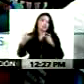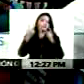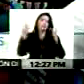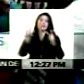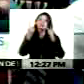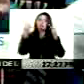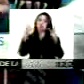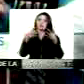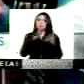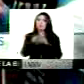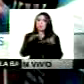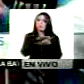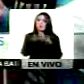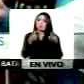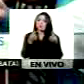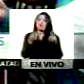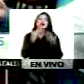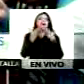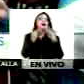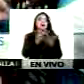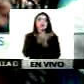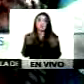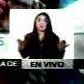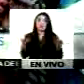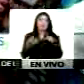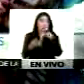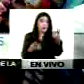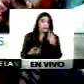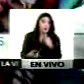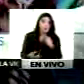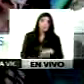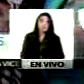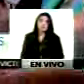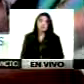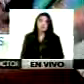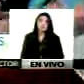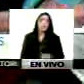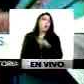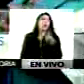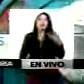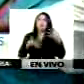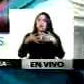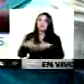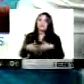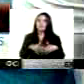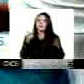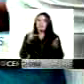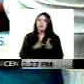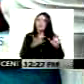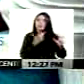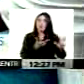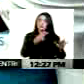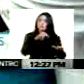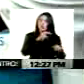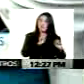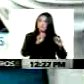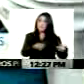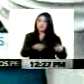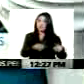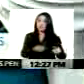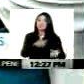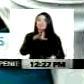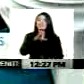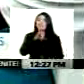económica. Muchas gracias a ustedes por haber venido. Usted tenía una pregunta. Sí, ministro. ¿Cuántas empresas se han sumado desde el 8 de noviembre que se instaló los CPT a